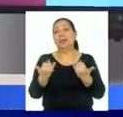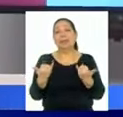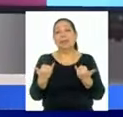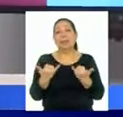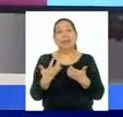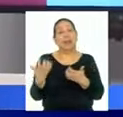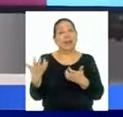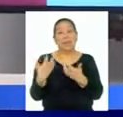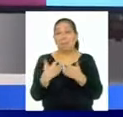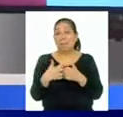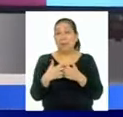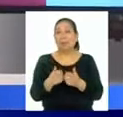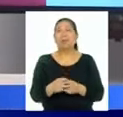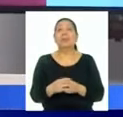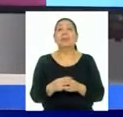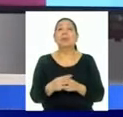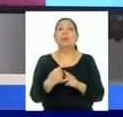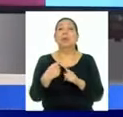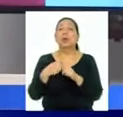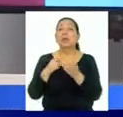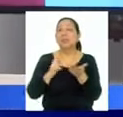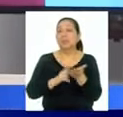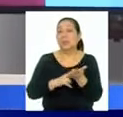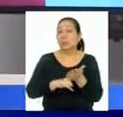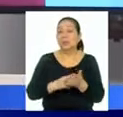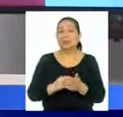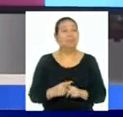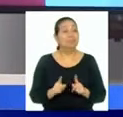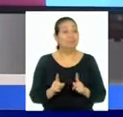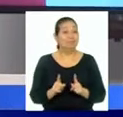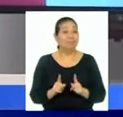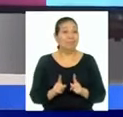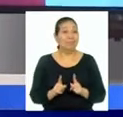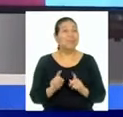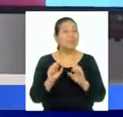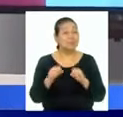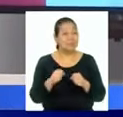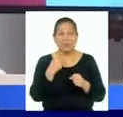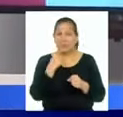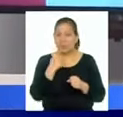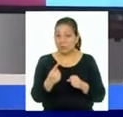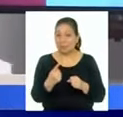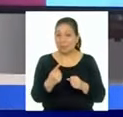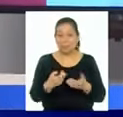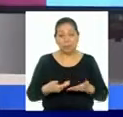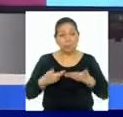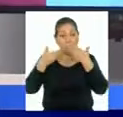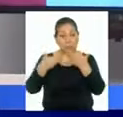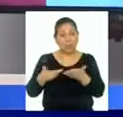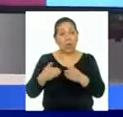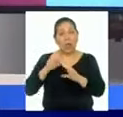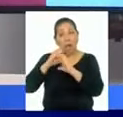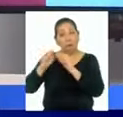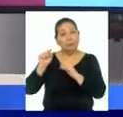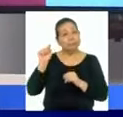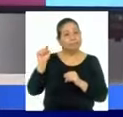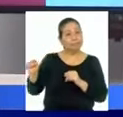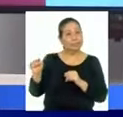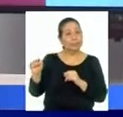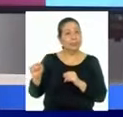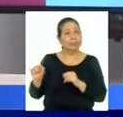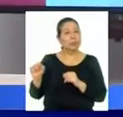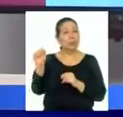la positiva, seguros y reaseguros. Nosotros estamos y hemos dirigido comunicaciones